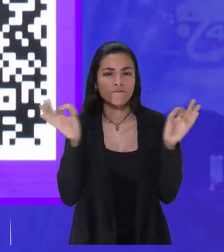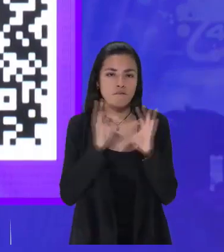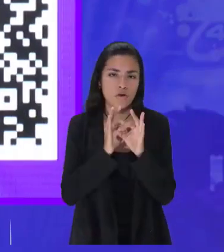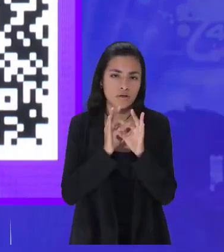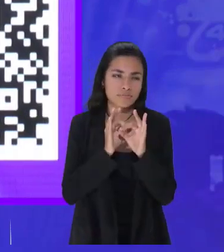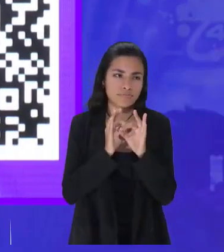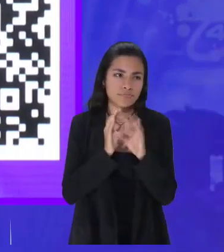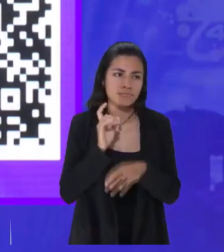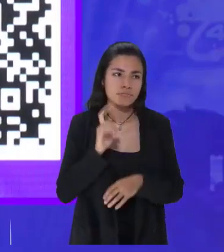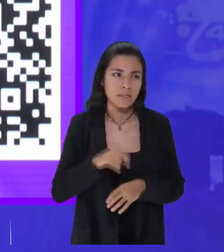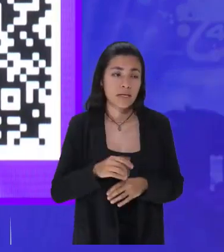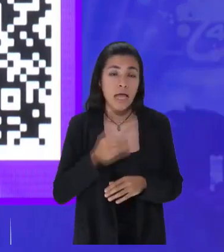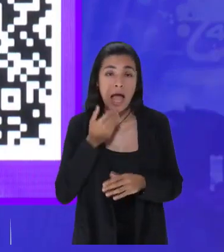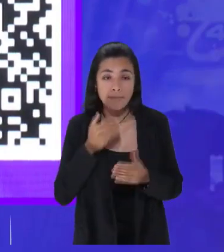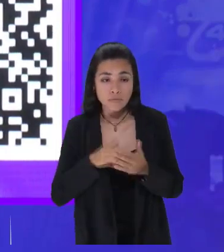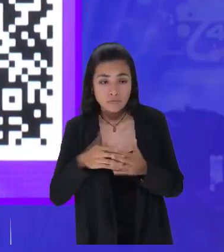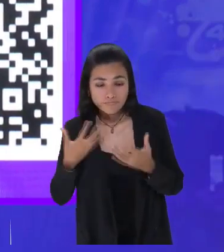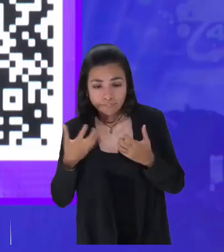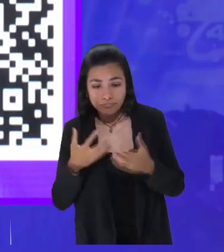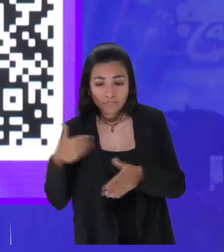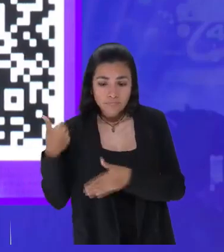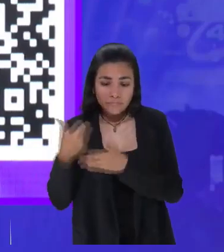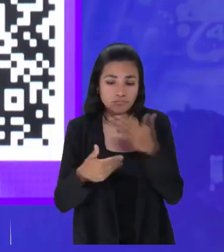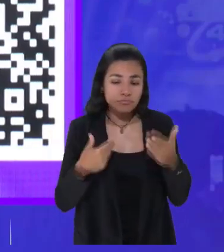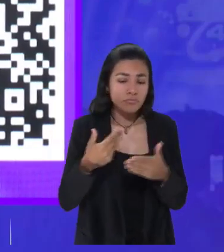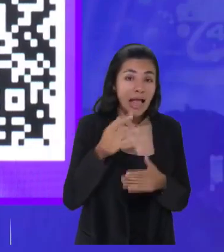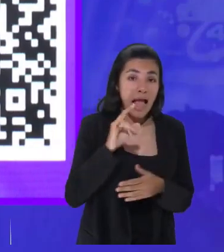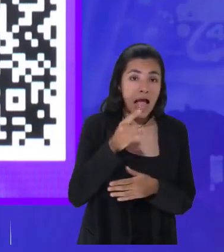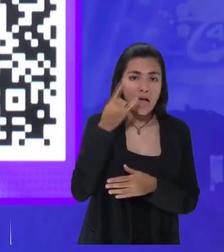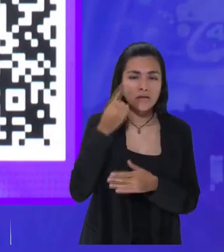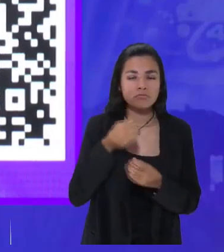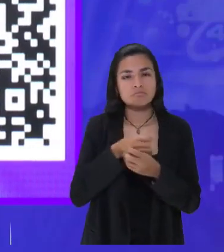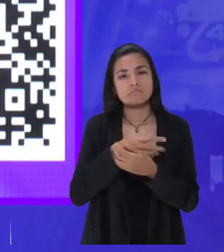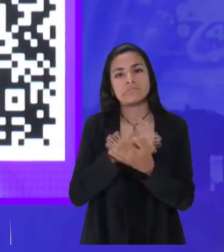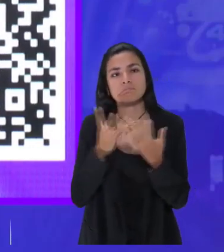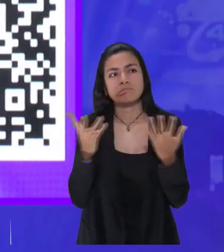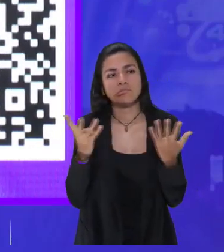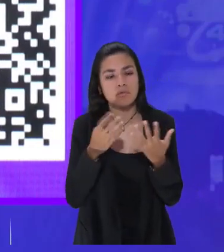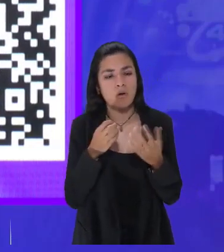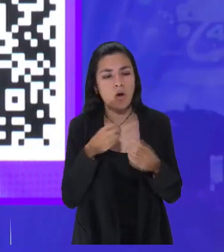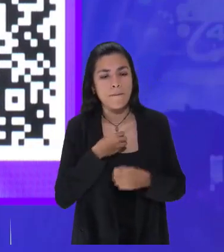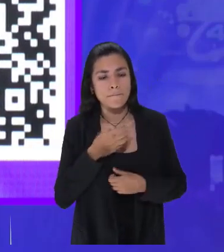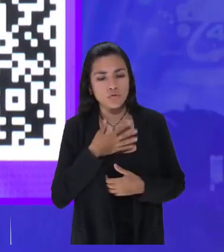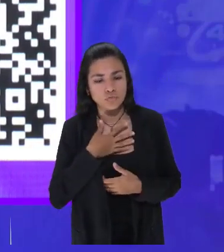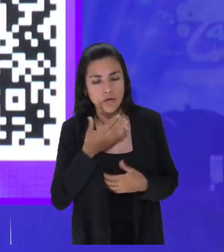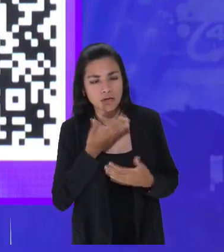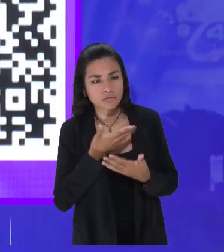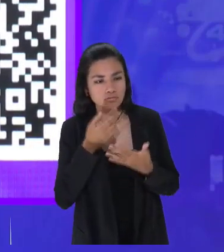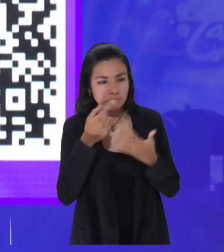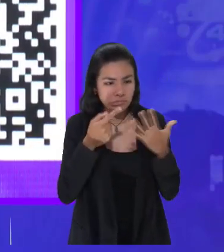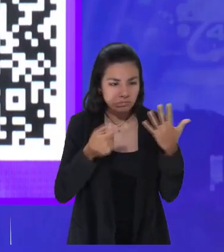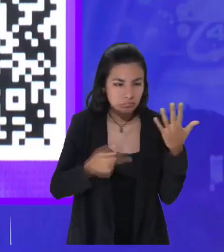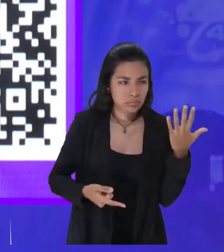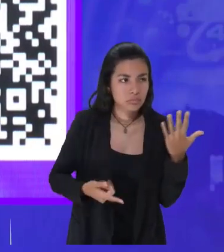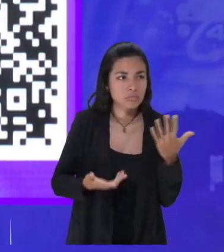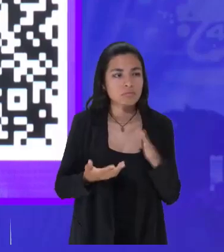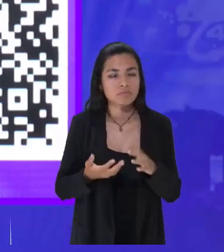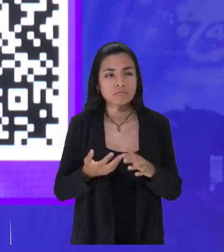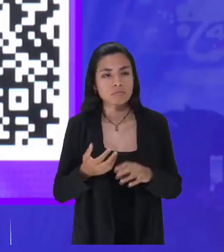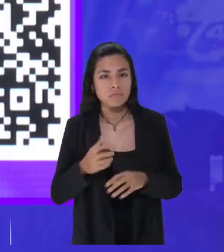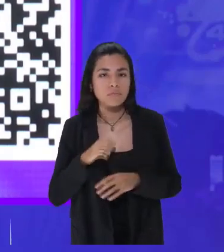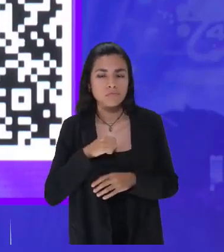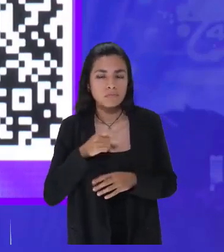Entonces, cuando yo quiero desarrollar algo, eso es abrir un abanico, una cantidad de opciones y oportunidades que hay. De hecho, la hay. O sea,